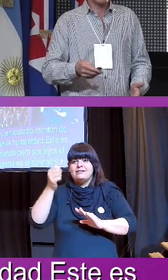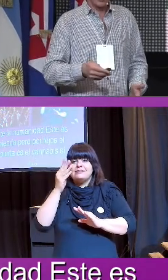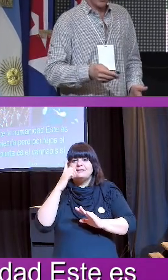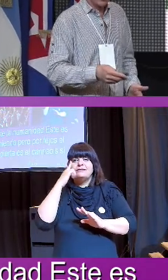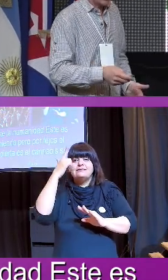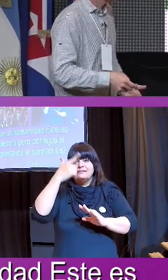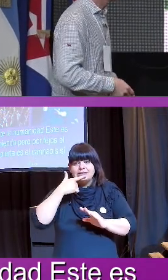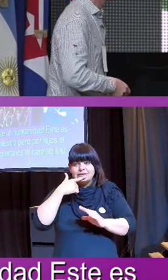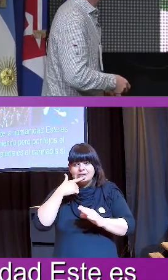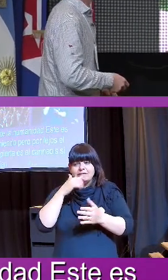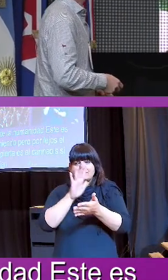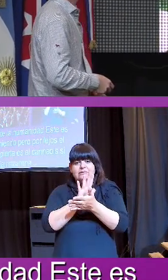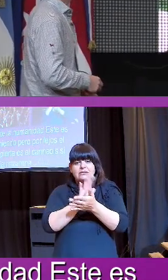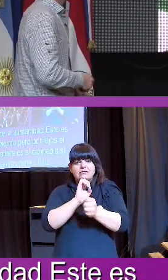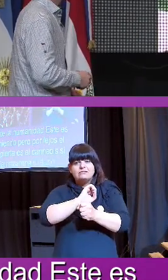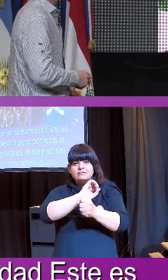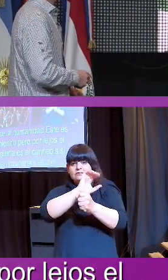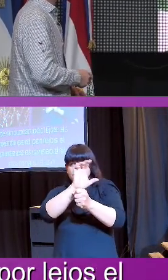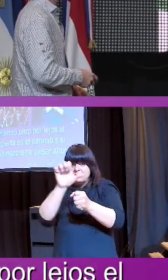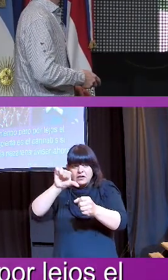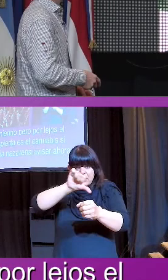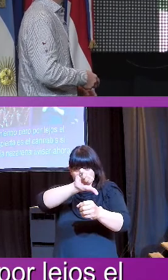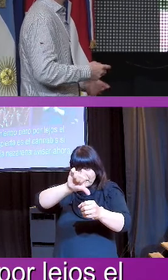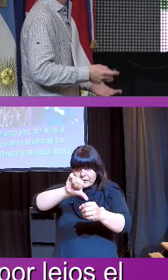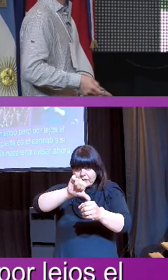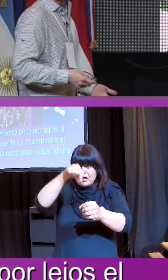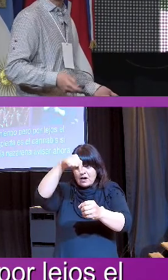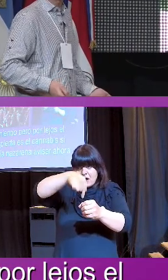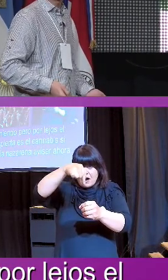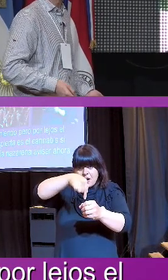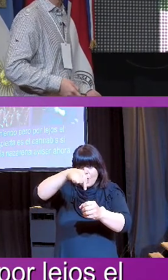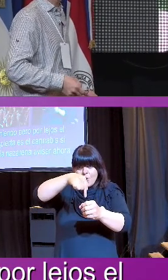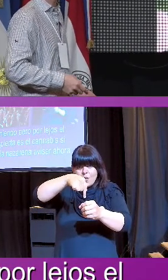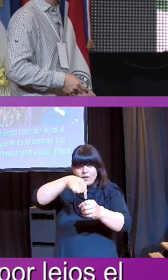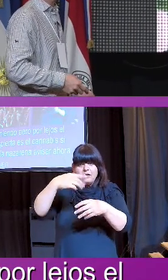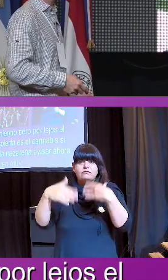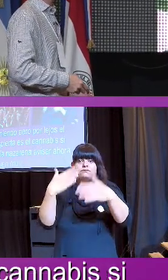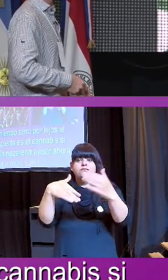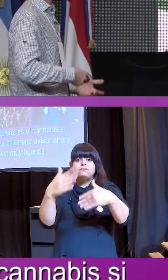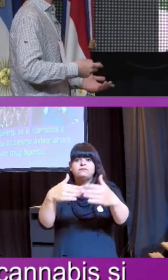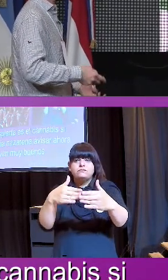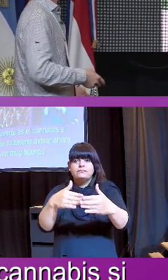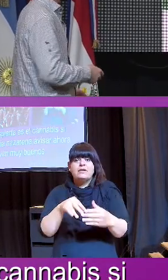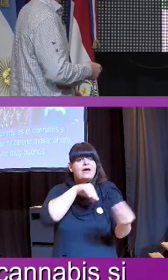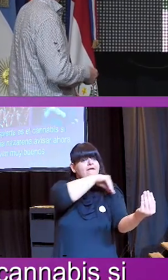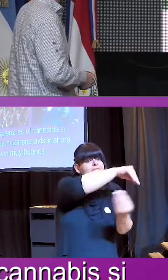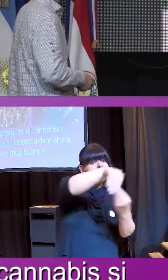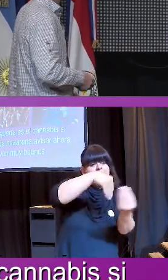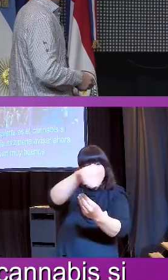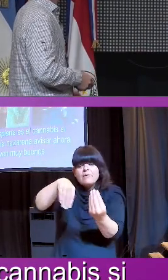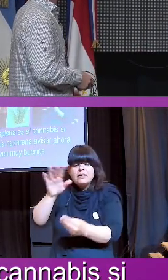diferentes razones que no voy a analizar ahora, sociológicas, y porque además se ven muy buenos resultados las familias.